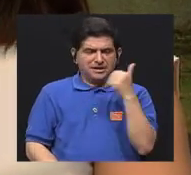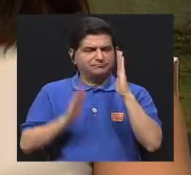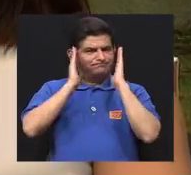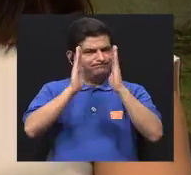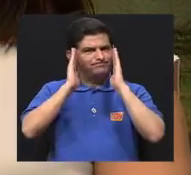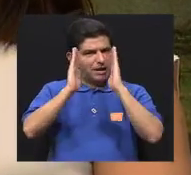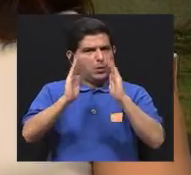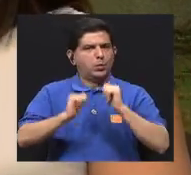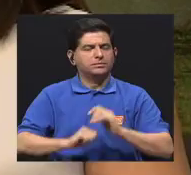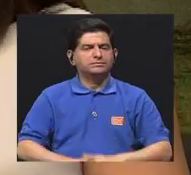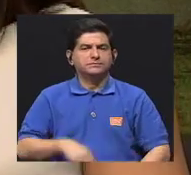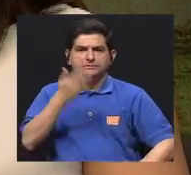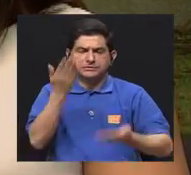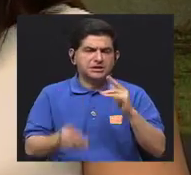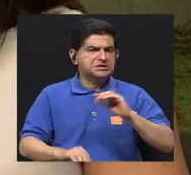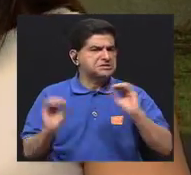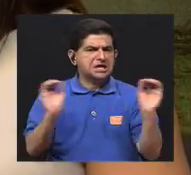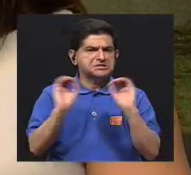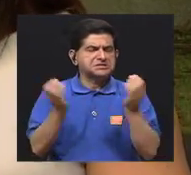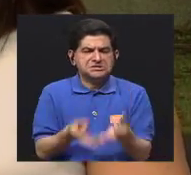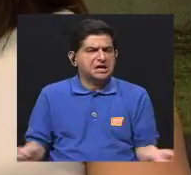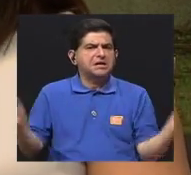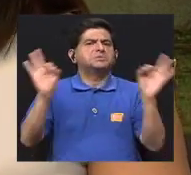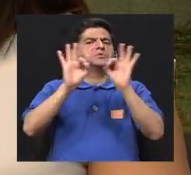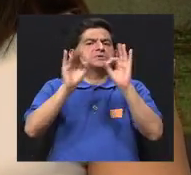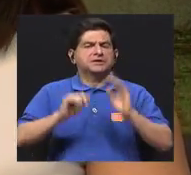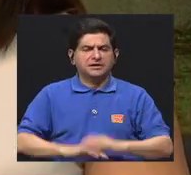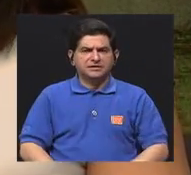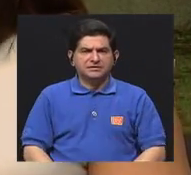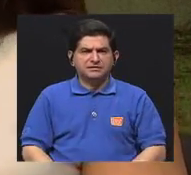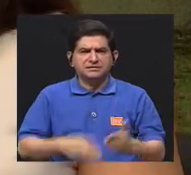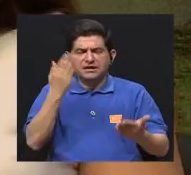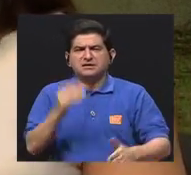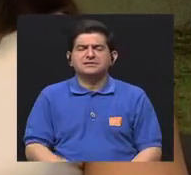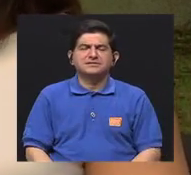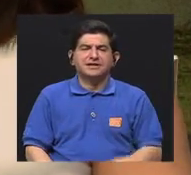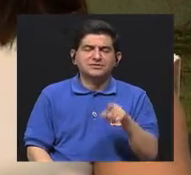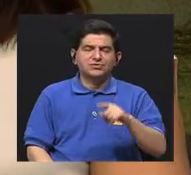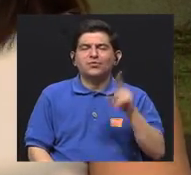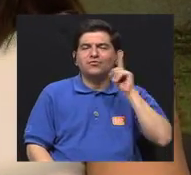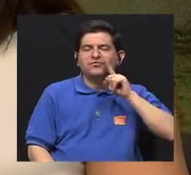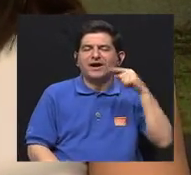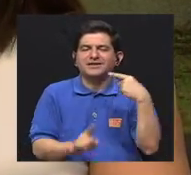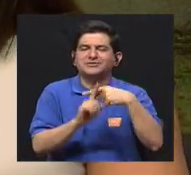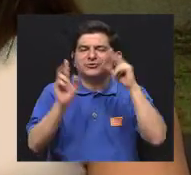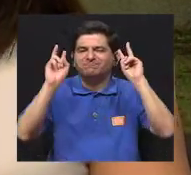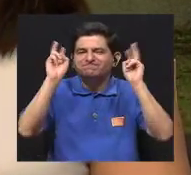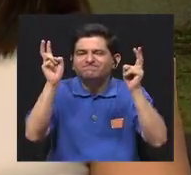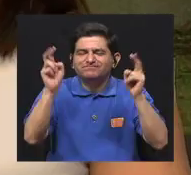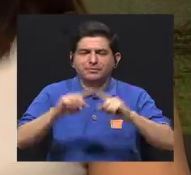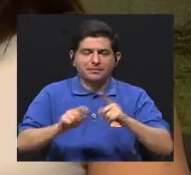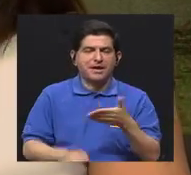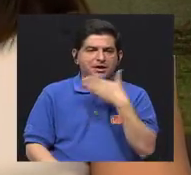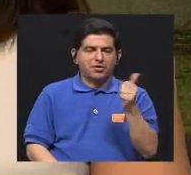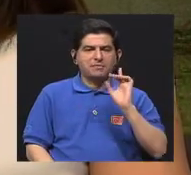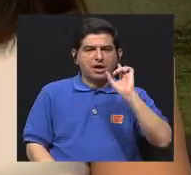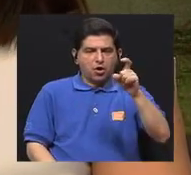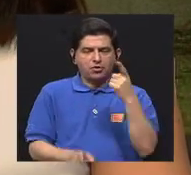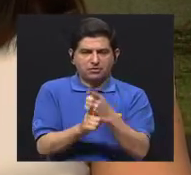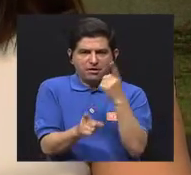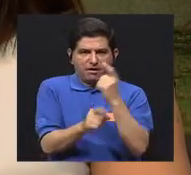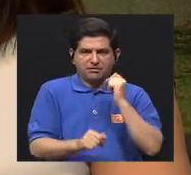atención. Puede que no sea nada, que sea un falso positivo, pero es mejor